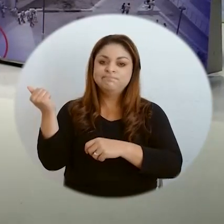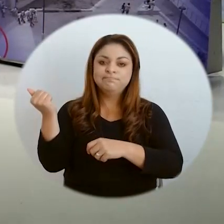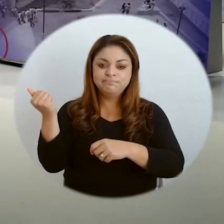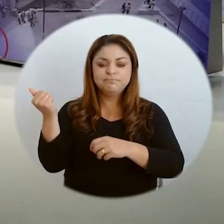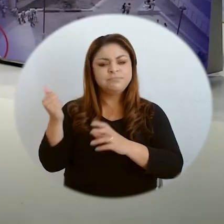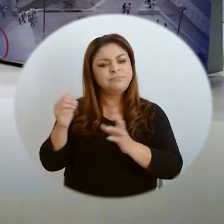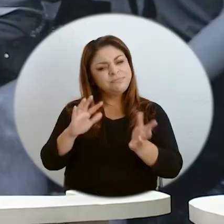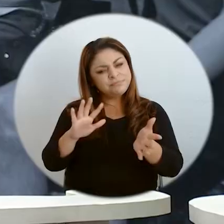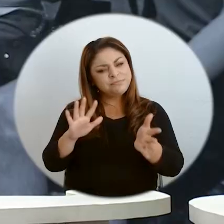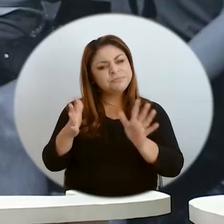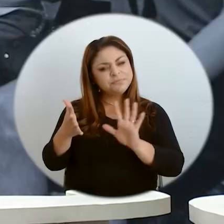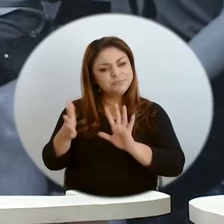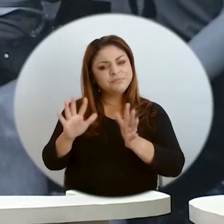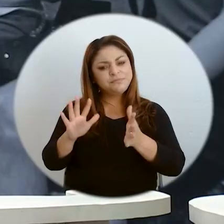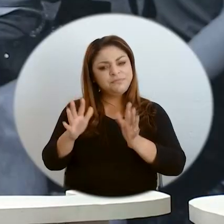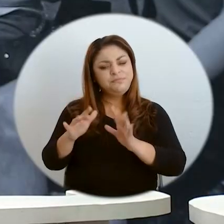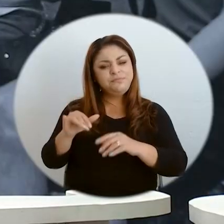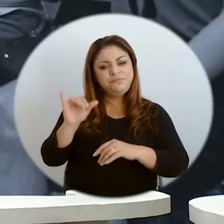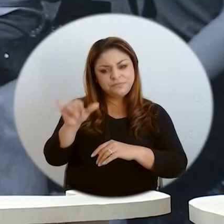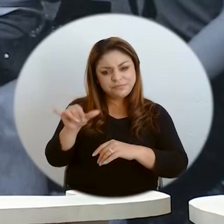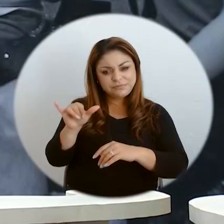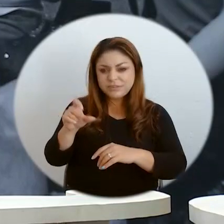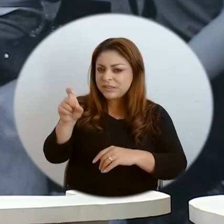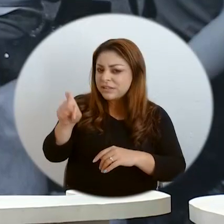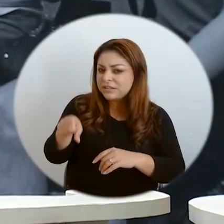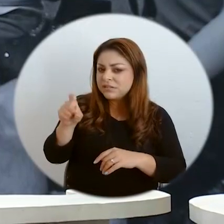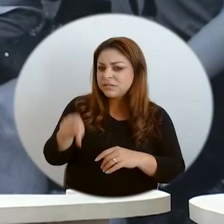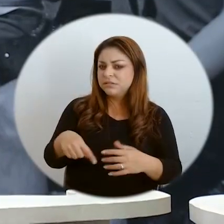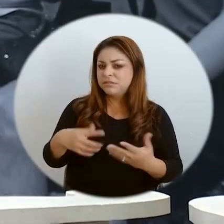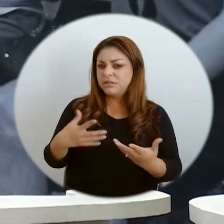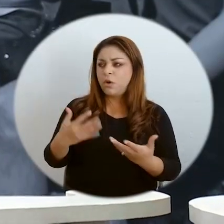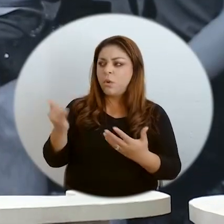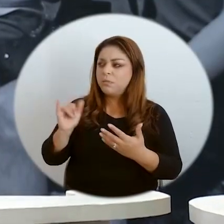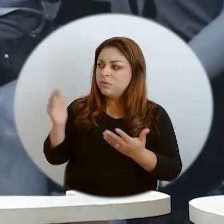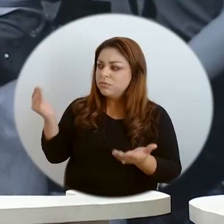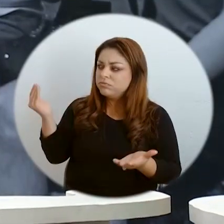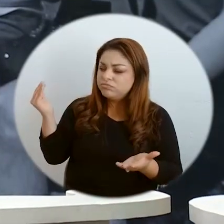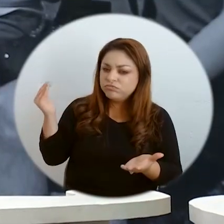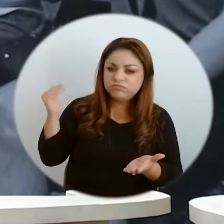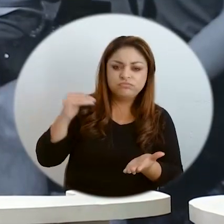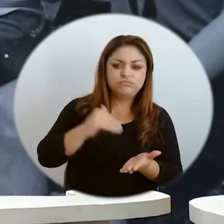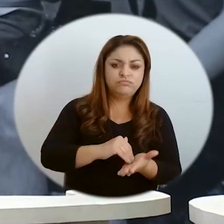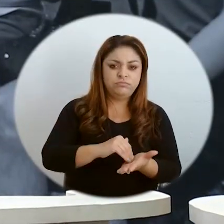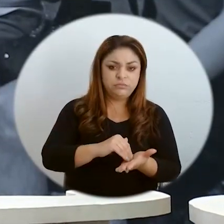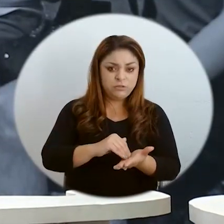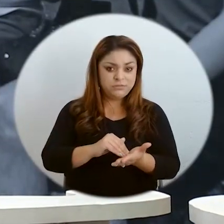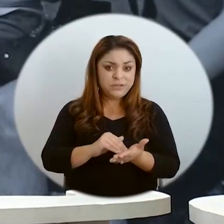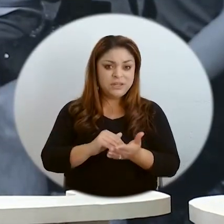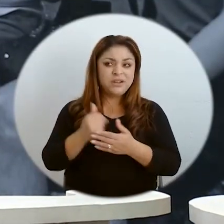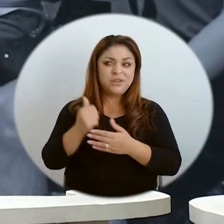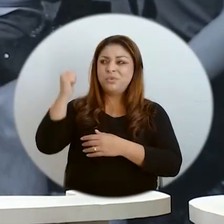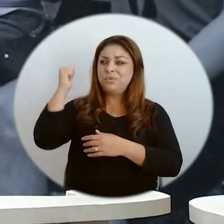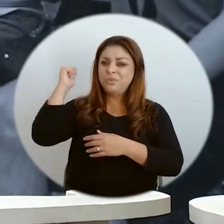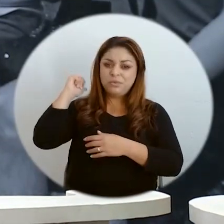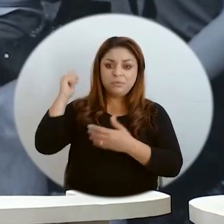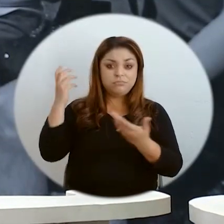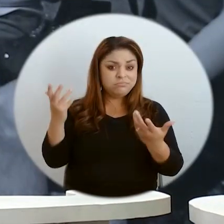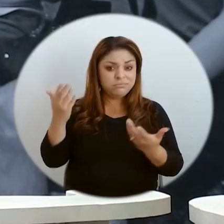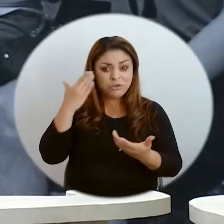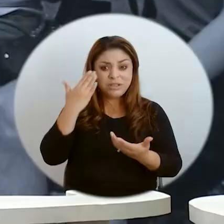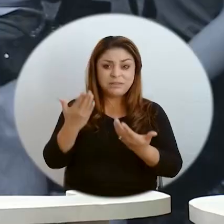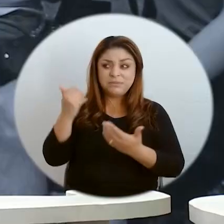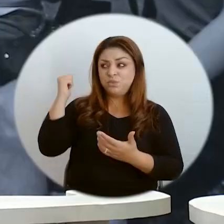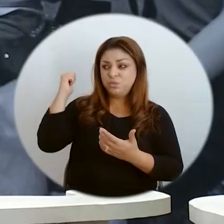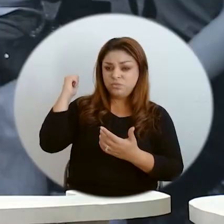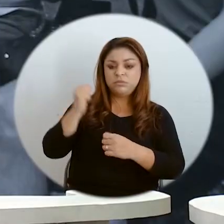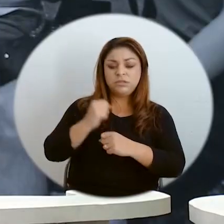Va un poco por ahí esta necesidad como de, no sé, es como, por ahí lo leí en algún libro alguna vez, es como volver